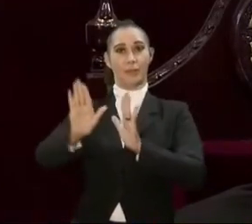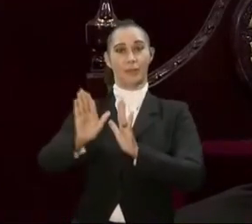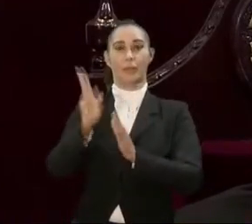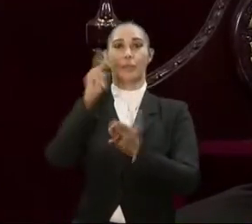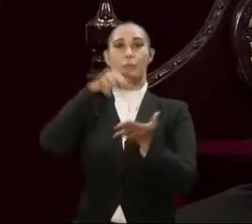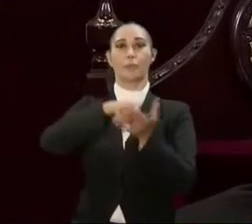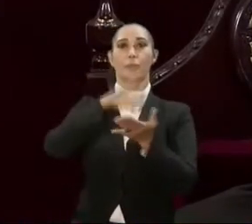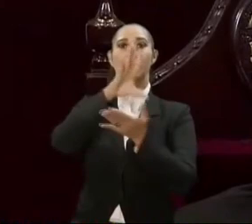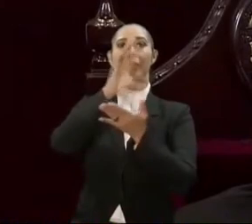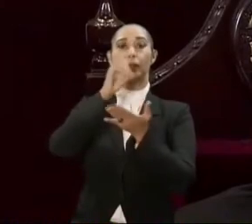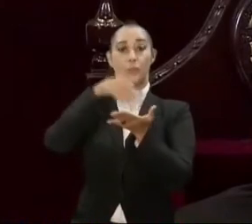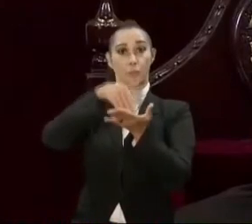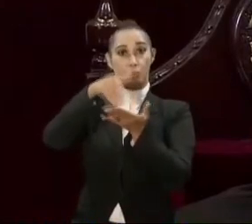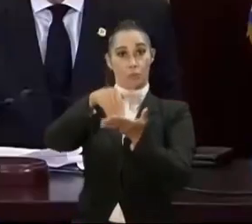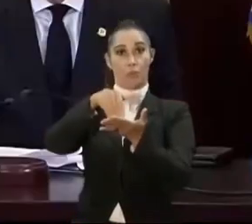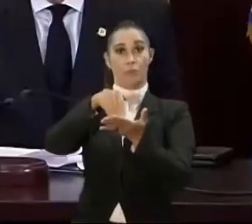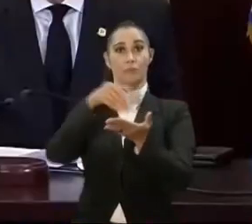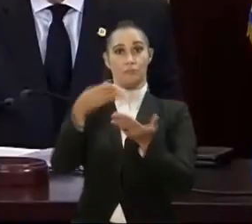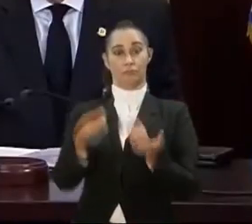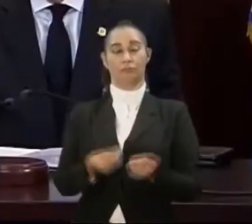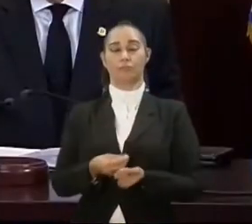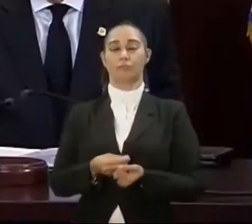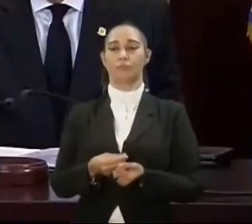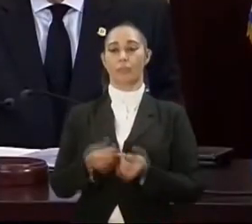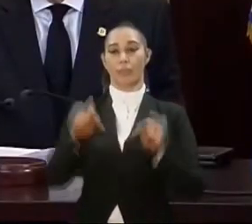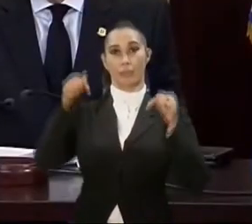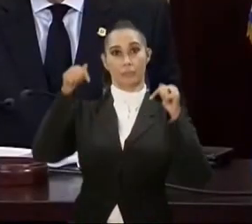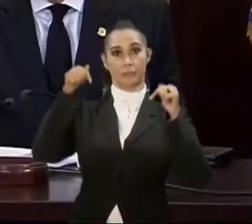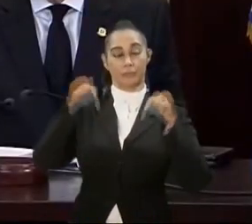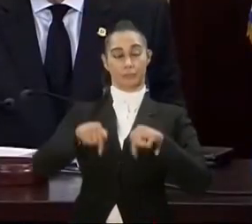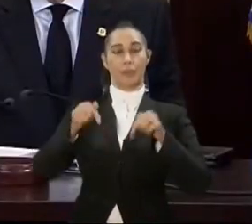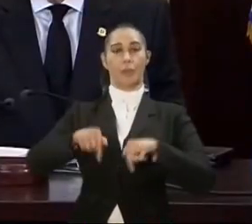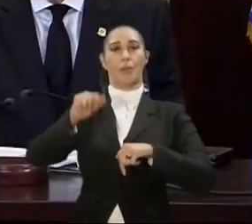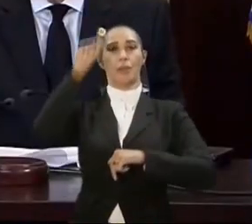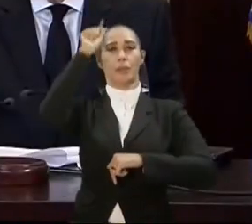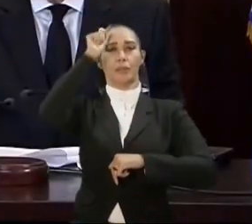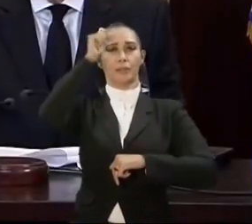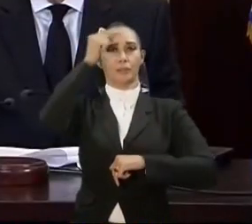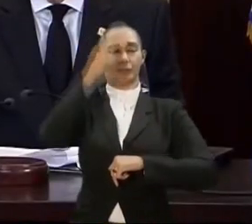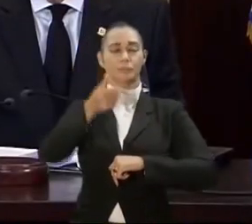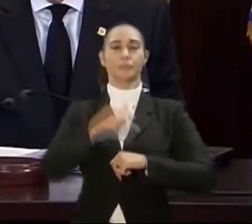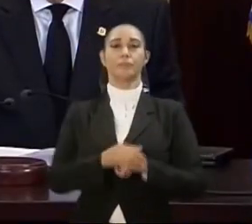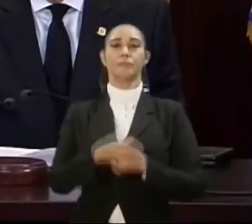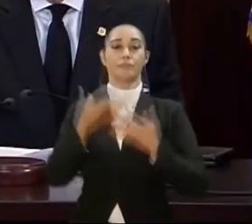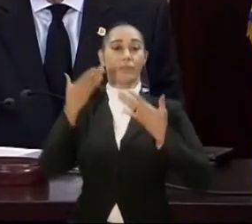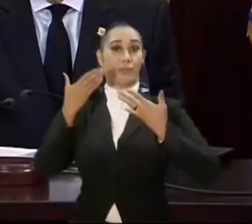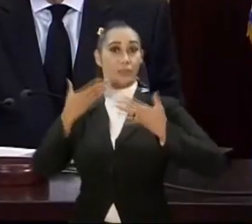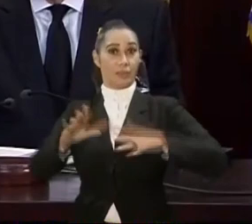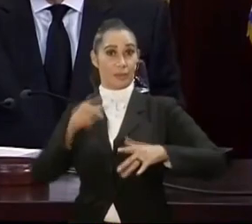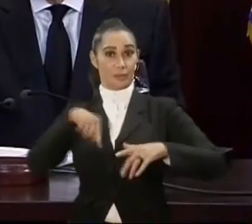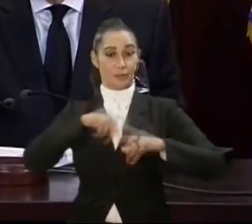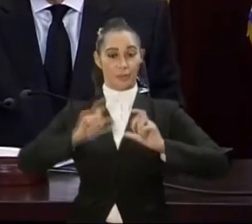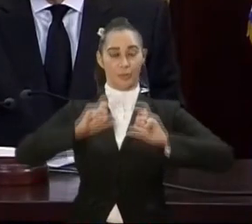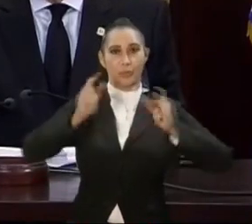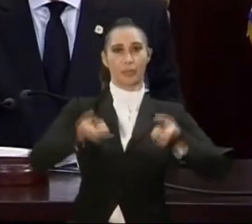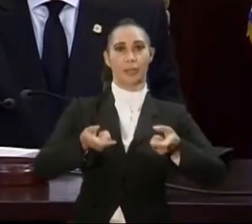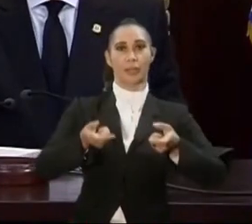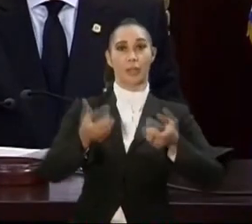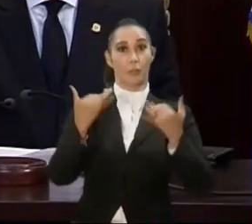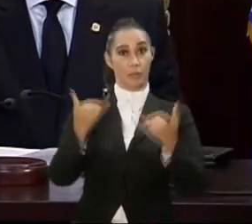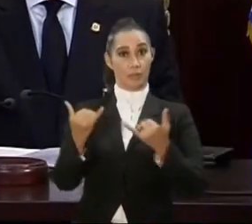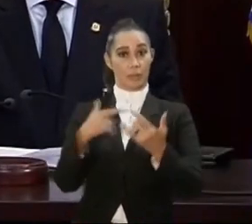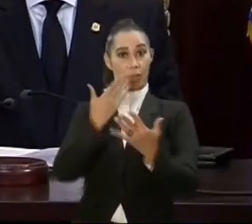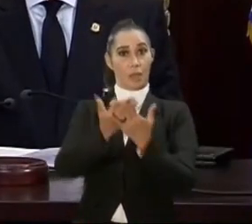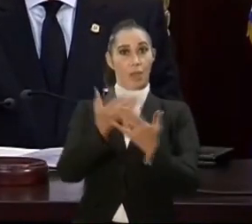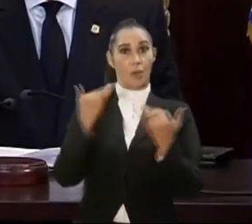más de 2.500 millones de pesos. En esta gestión gubernamental ya hemos entregado un total a la